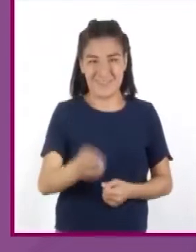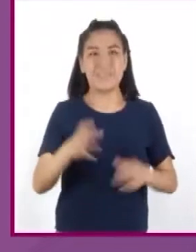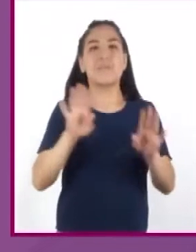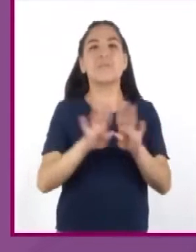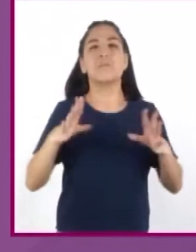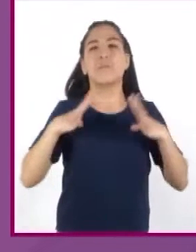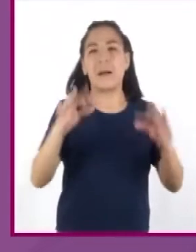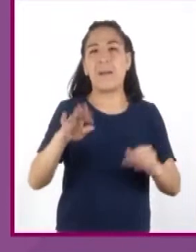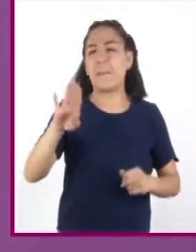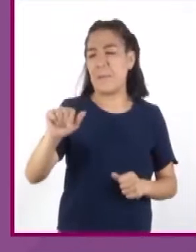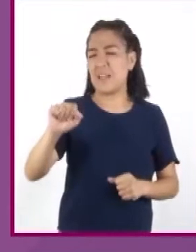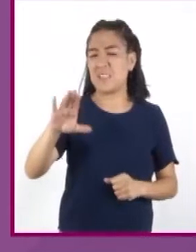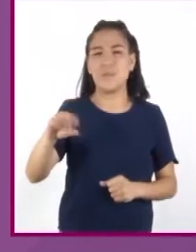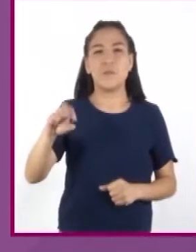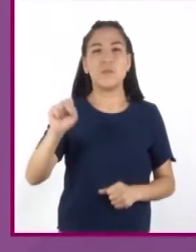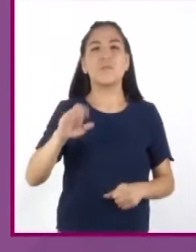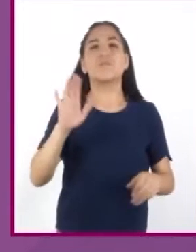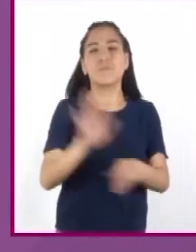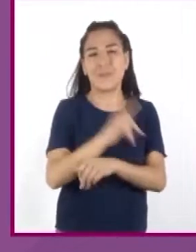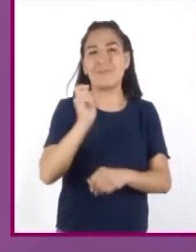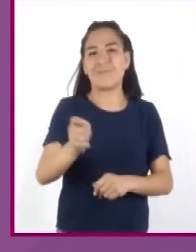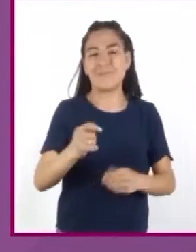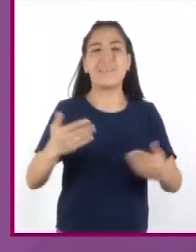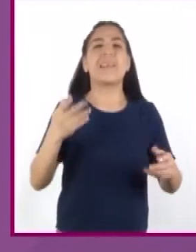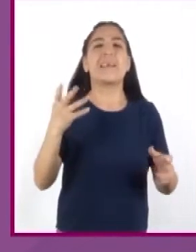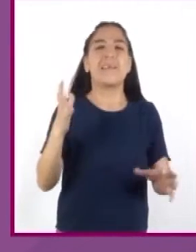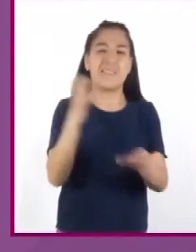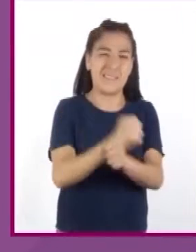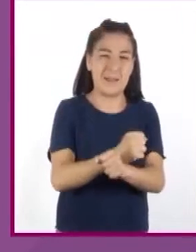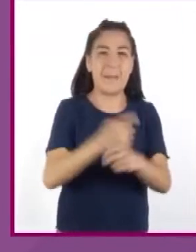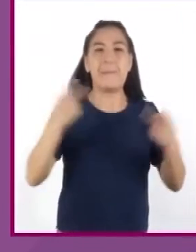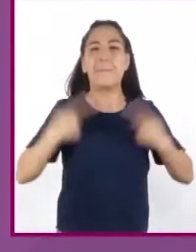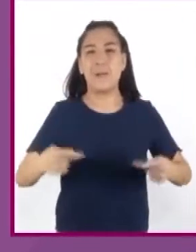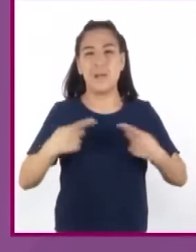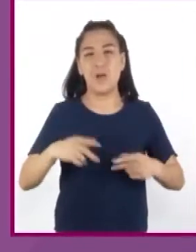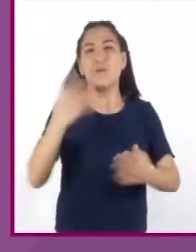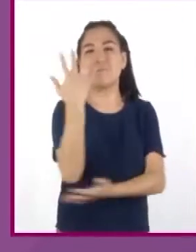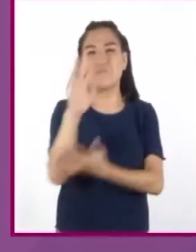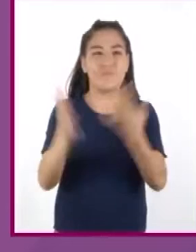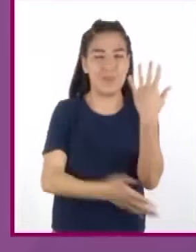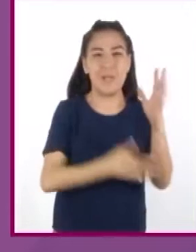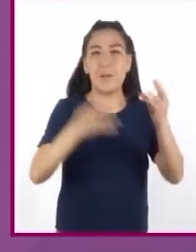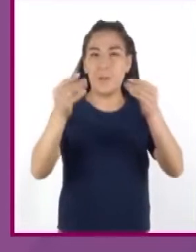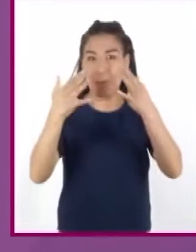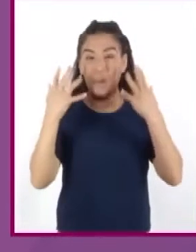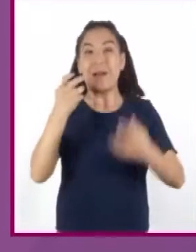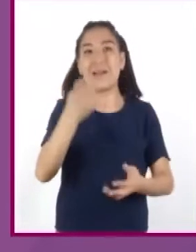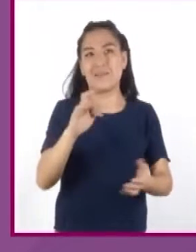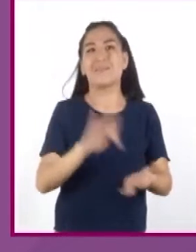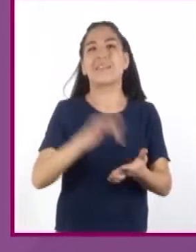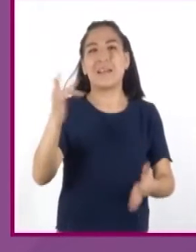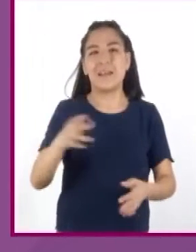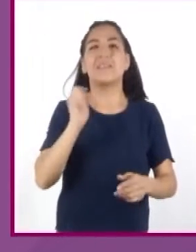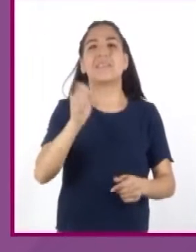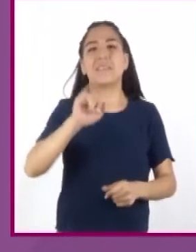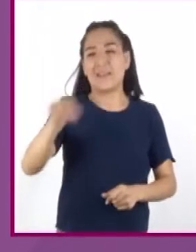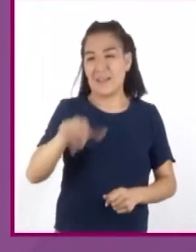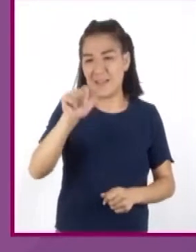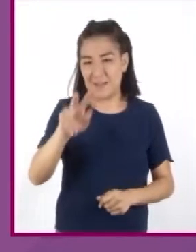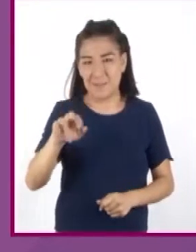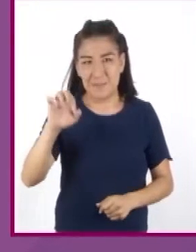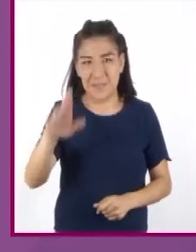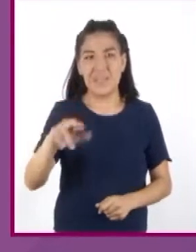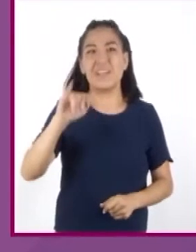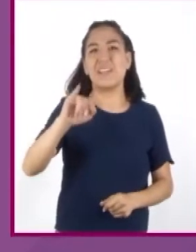les denomina vascos porque significa gente del bosque. A ellos les debemos nombres y apellidos heredados al español como Javier,